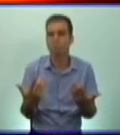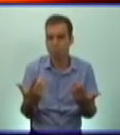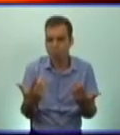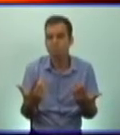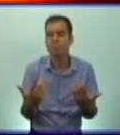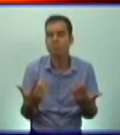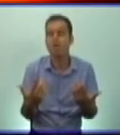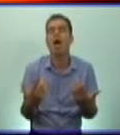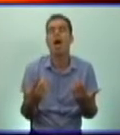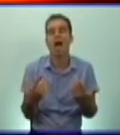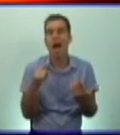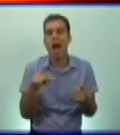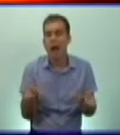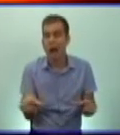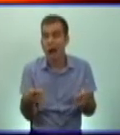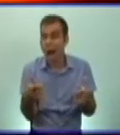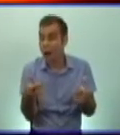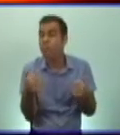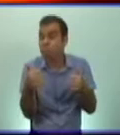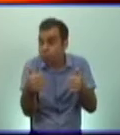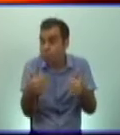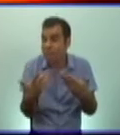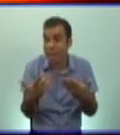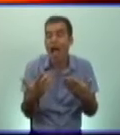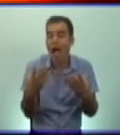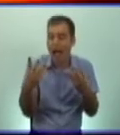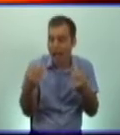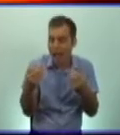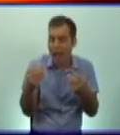Simplemente se cumple porque la cantidad de átomos